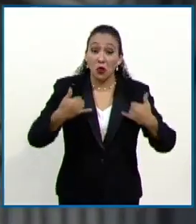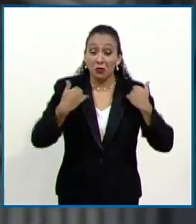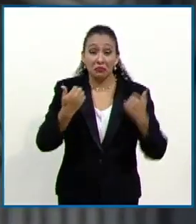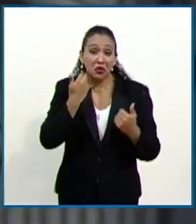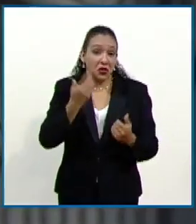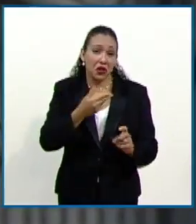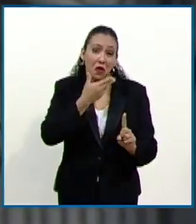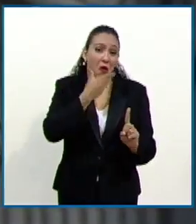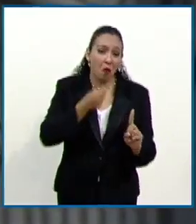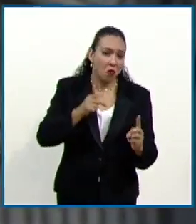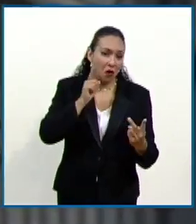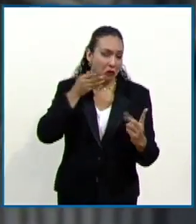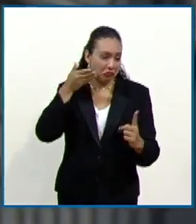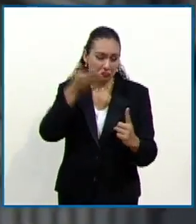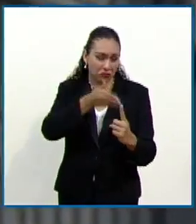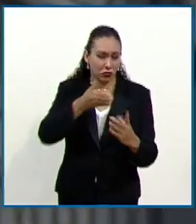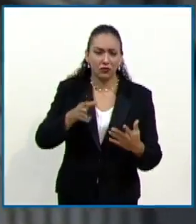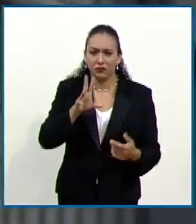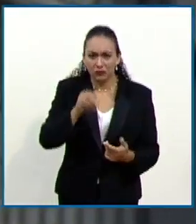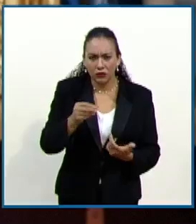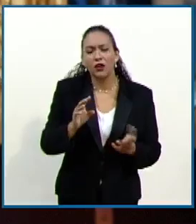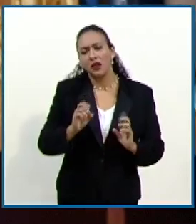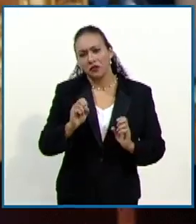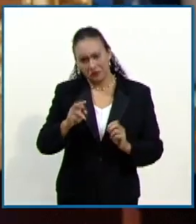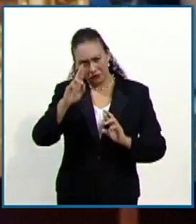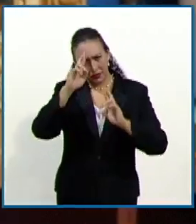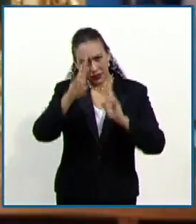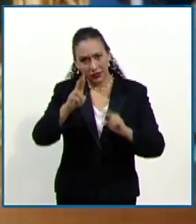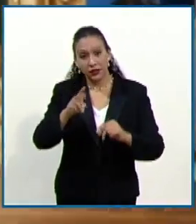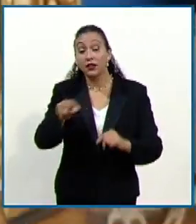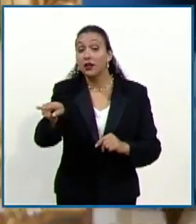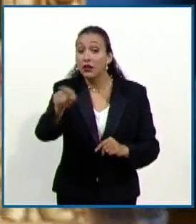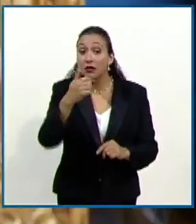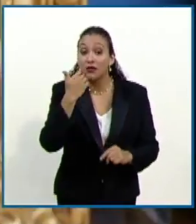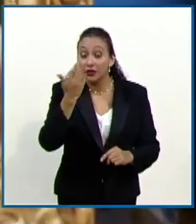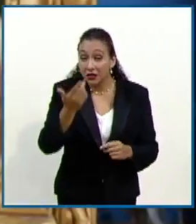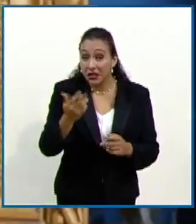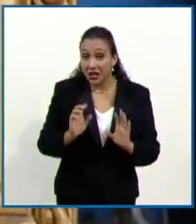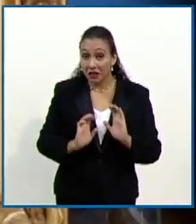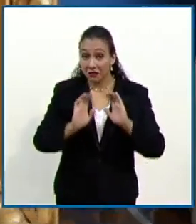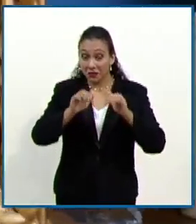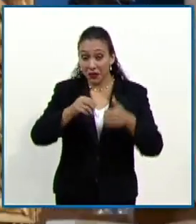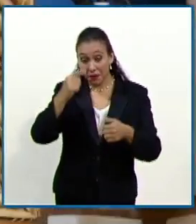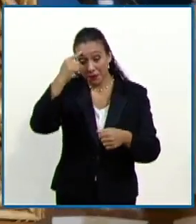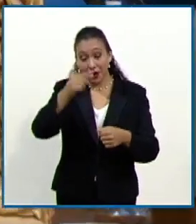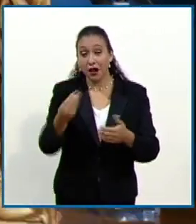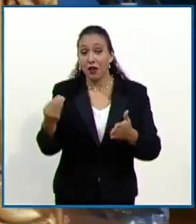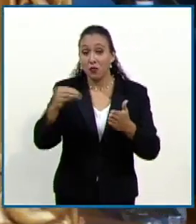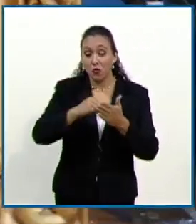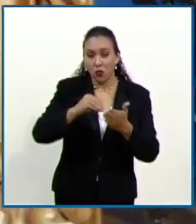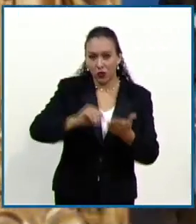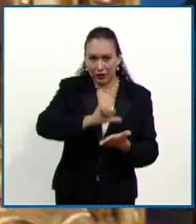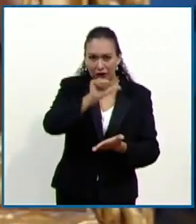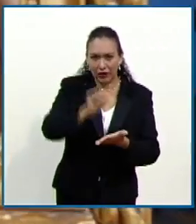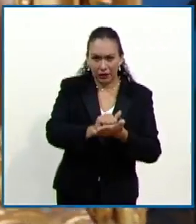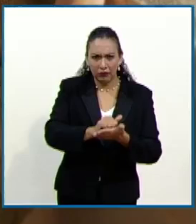su identidad de género para que puedan ser registradas como tal en los documentos expedidos por el Estado.